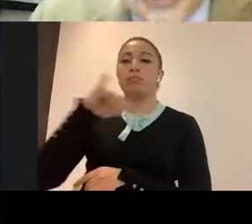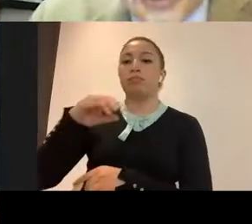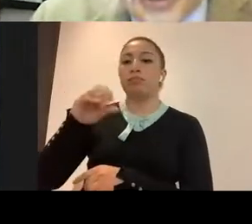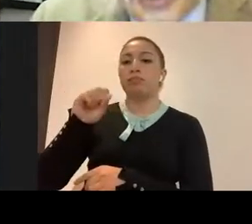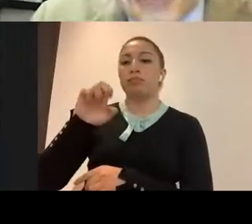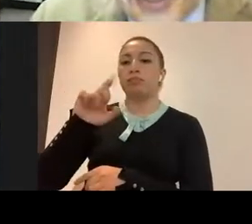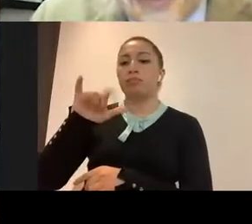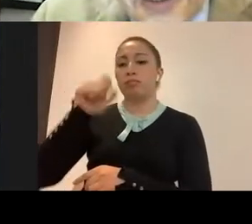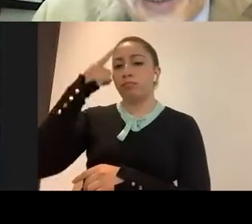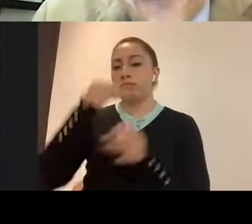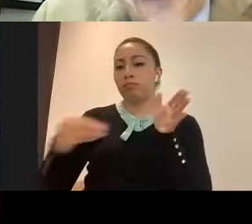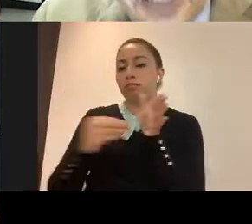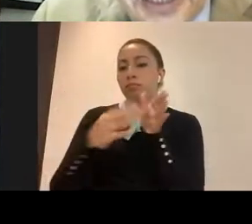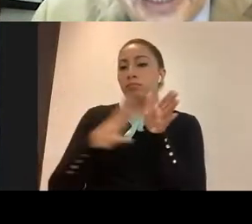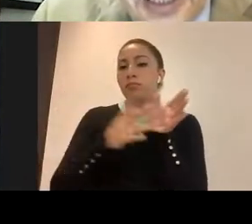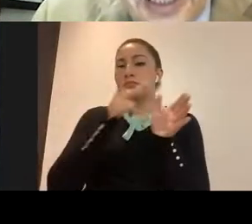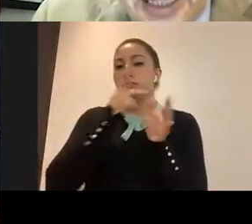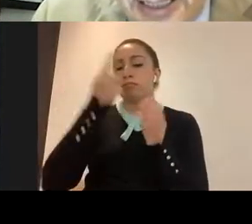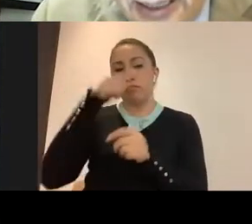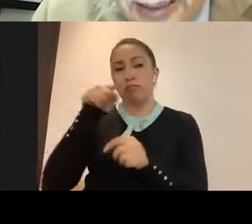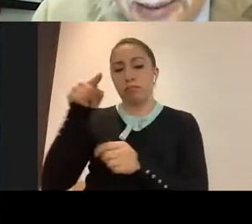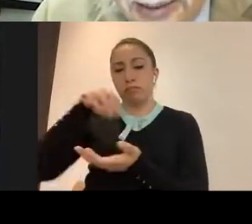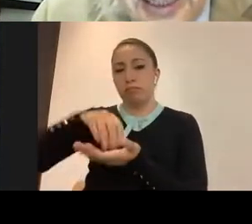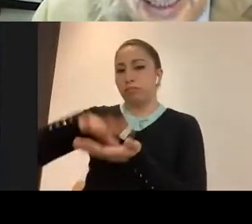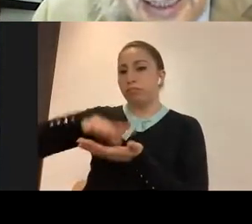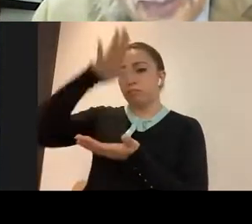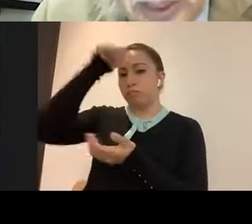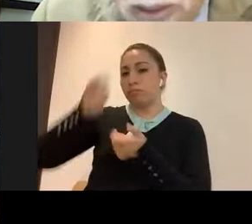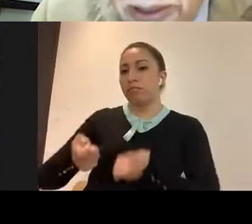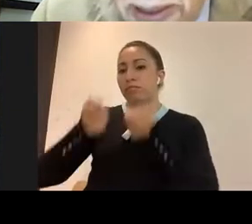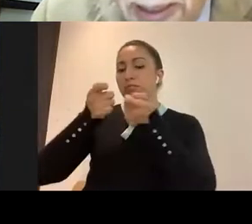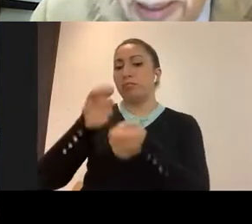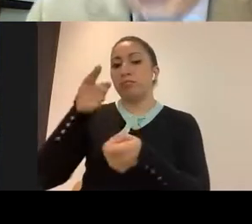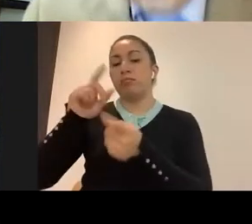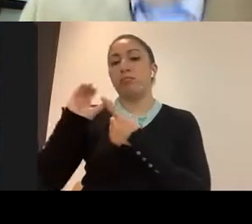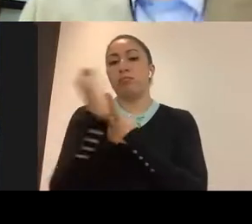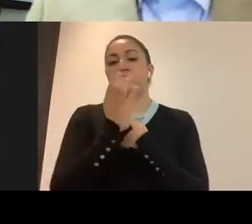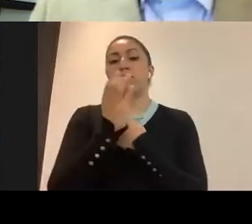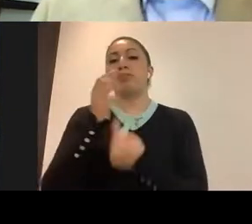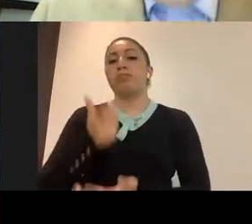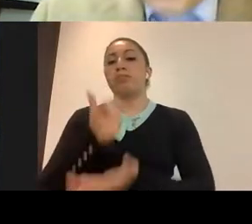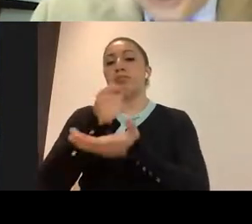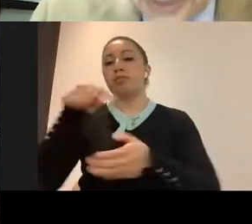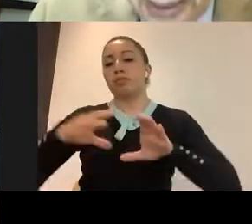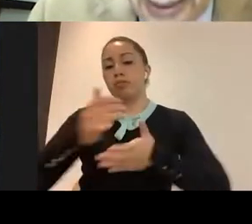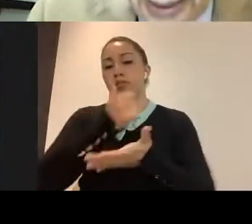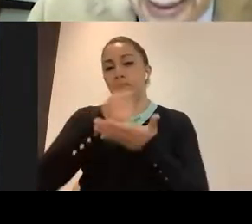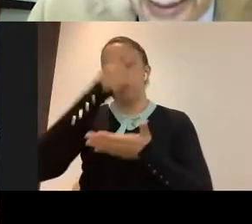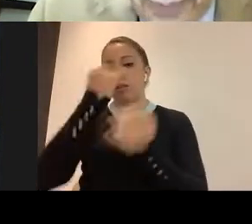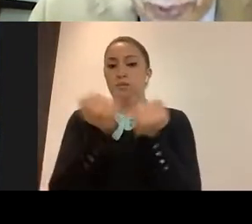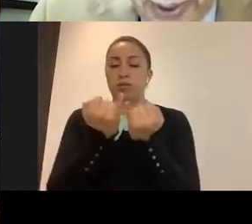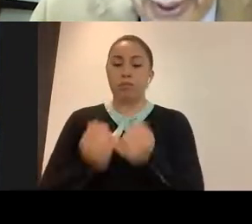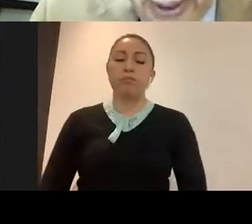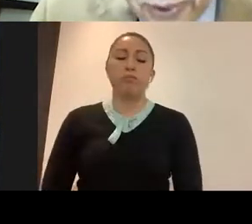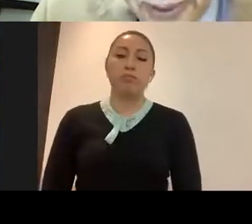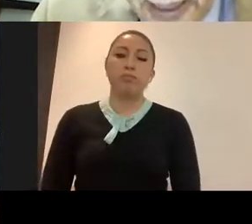a integrar también a informar a la Comisión de Presupuesto.